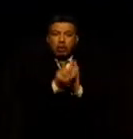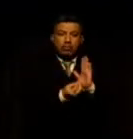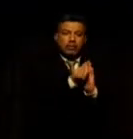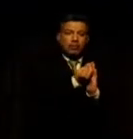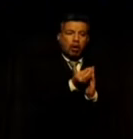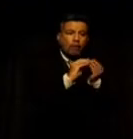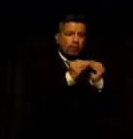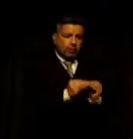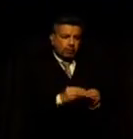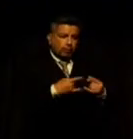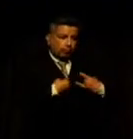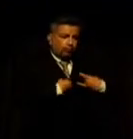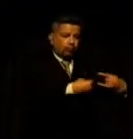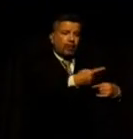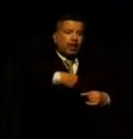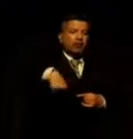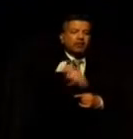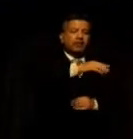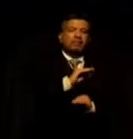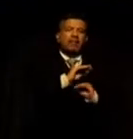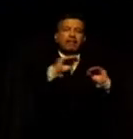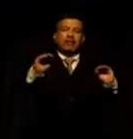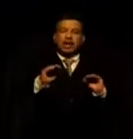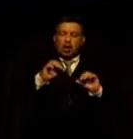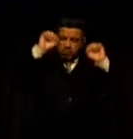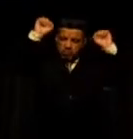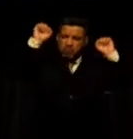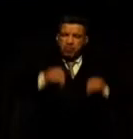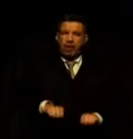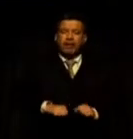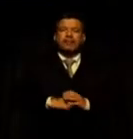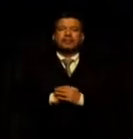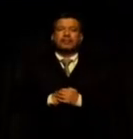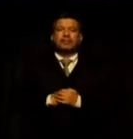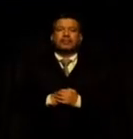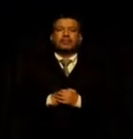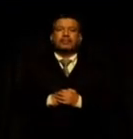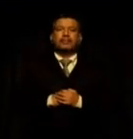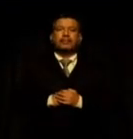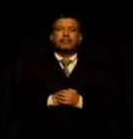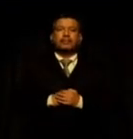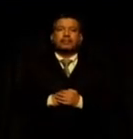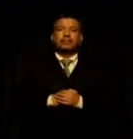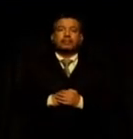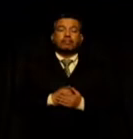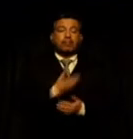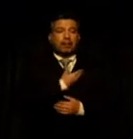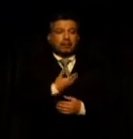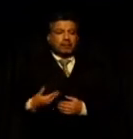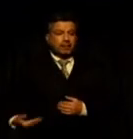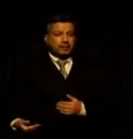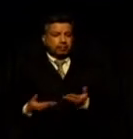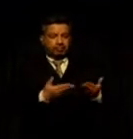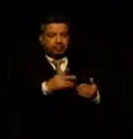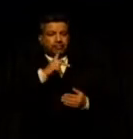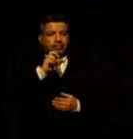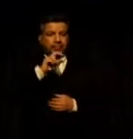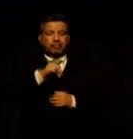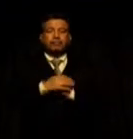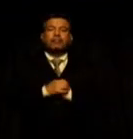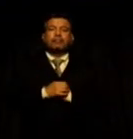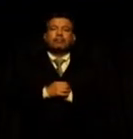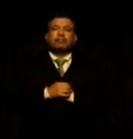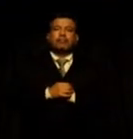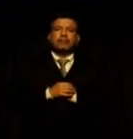inspirándonos a ustedes a decirles que si se puede presidente karen creo que cada